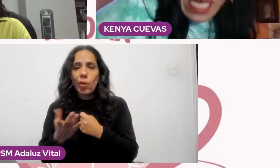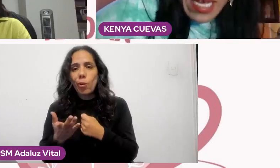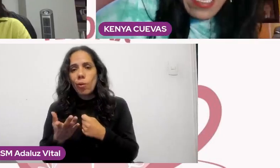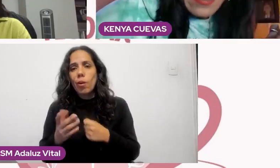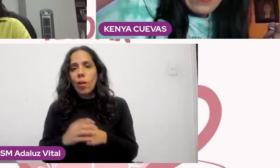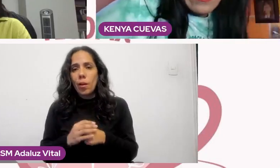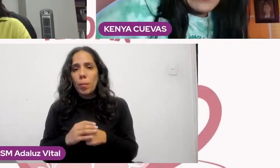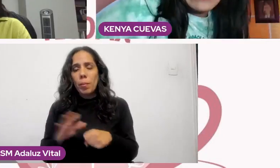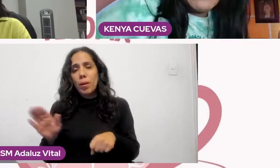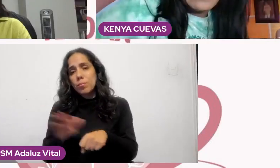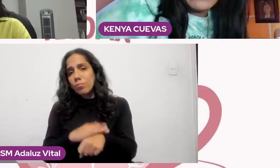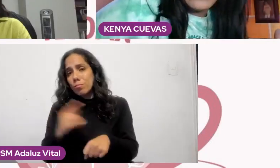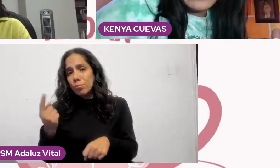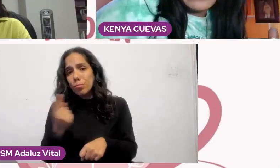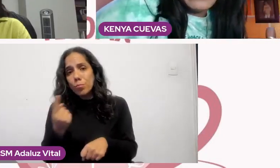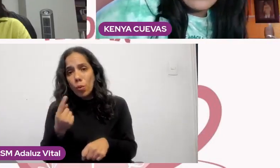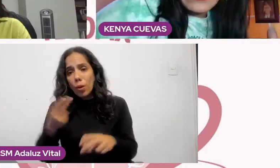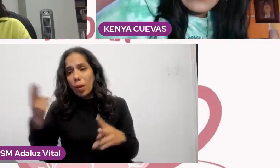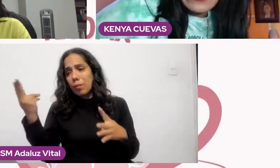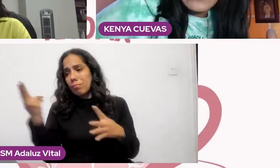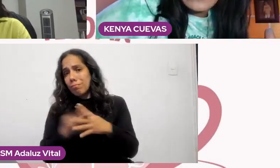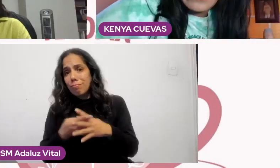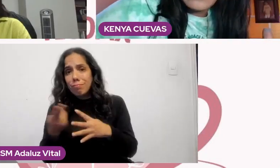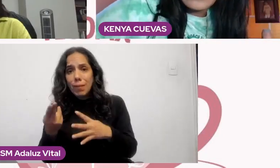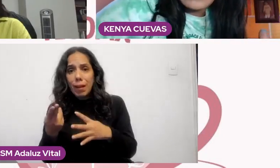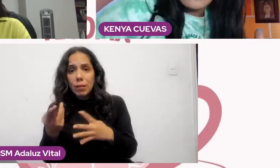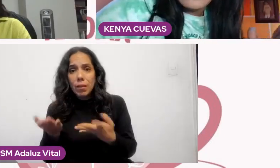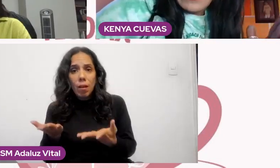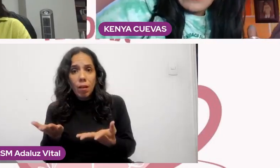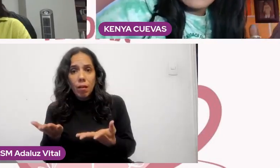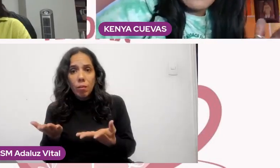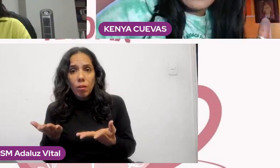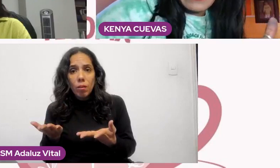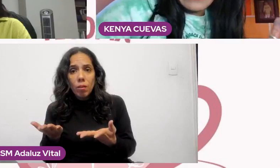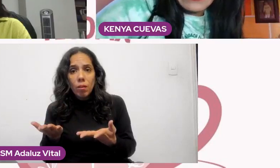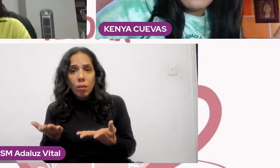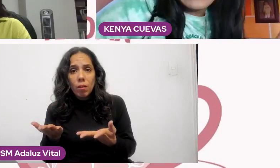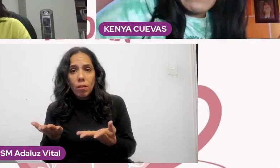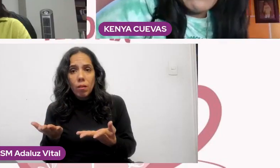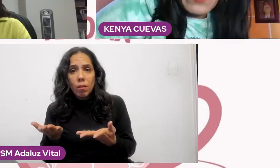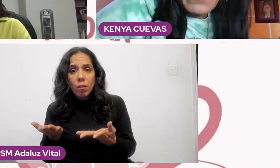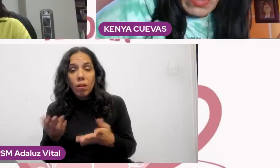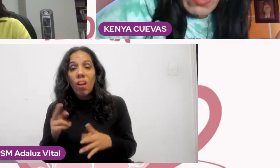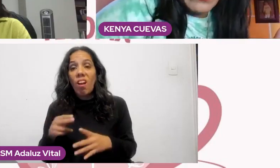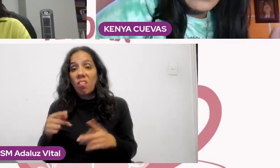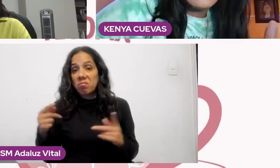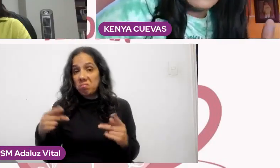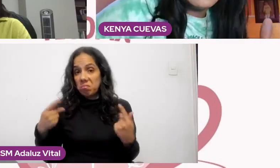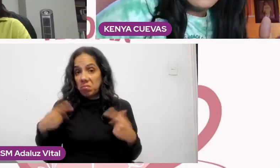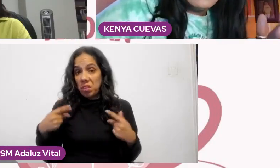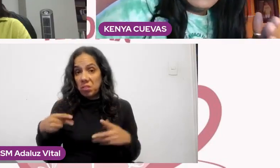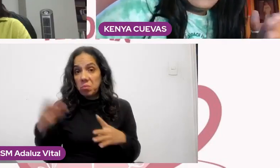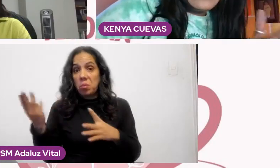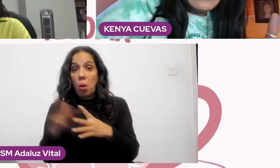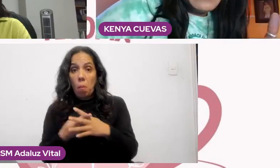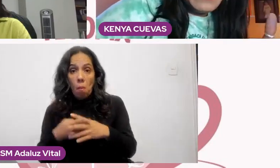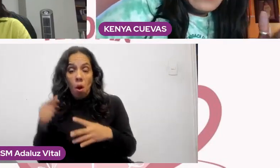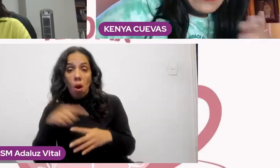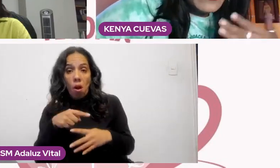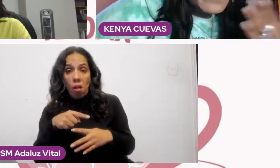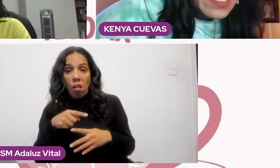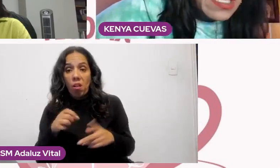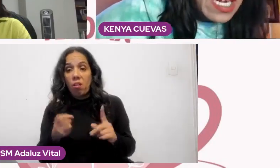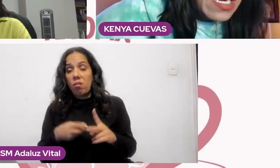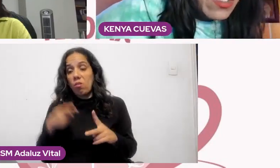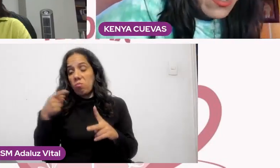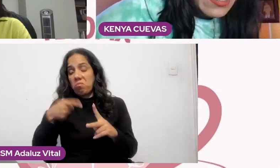por qué la mataban, ¿no? Los asesinos dijeron que antes de matarla que la mataban por puto, ¿no? Entonces,